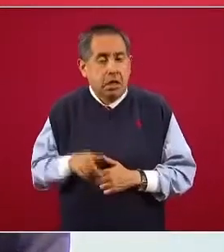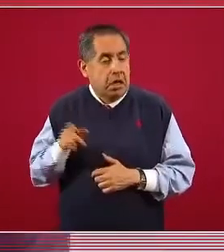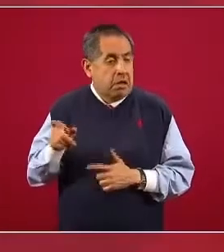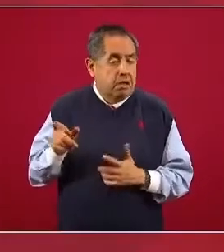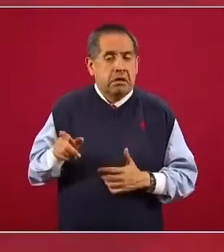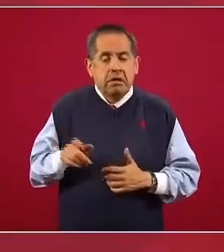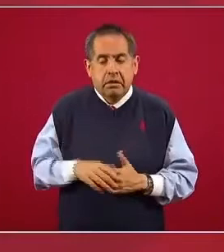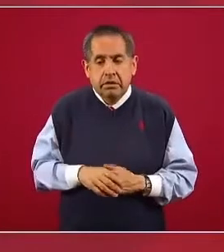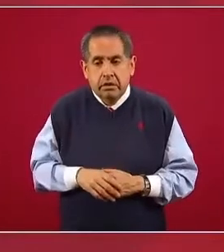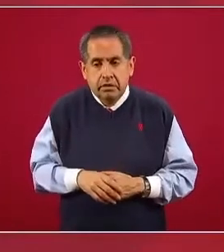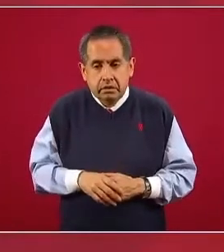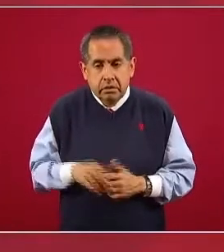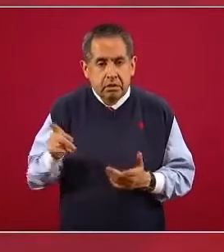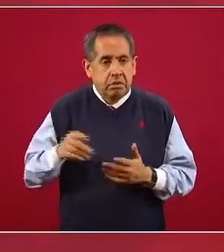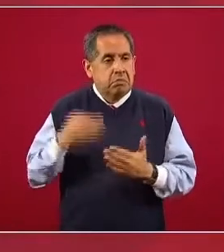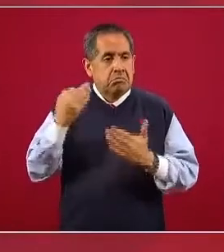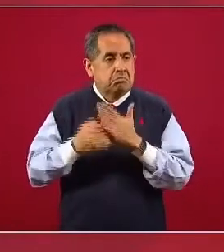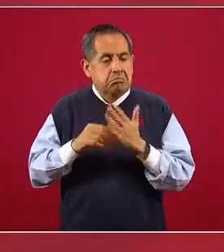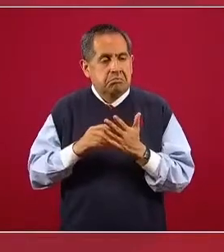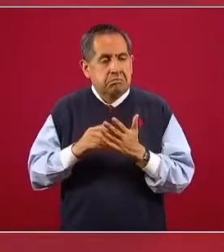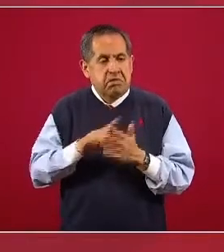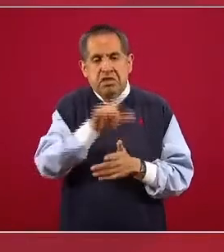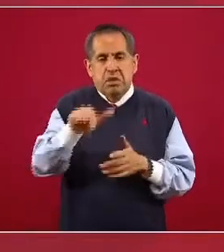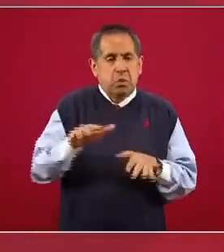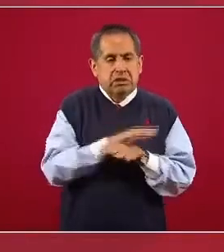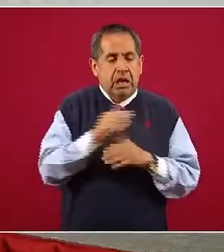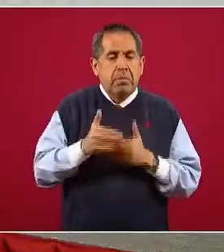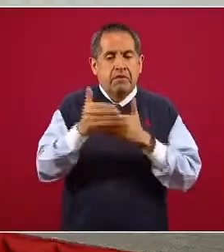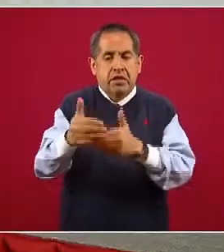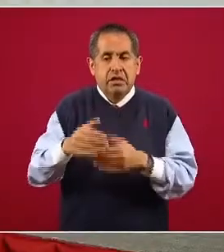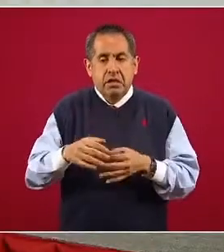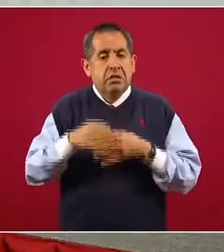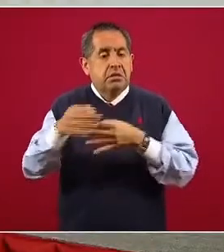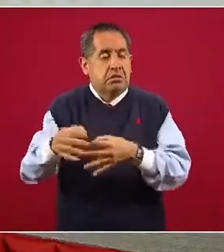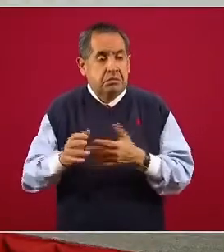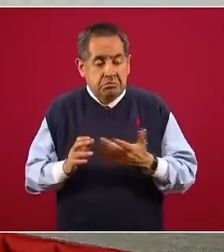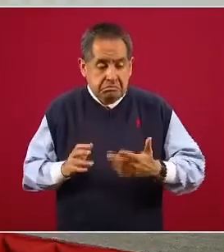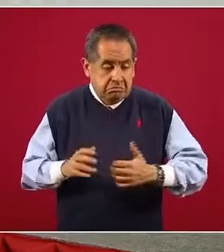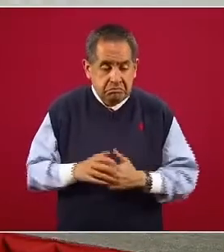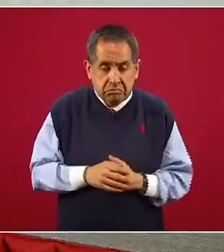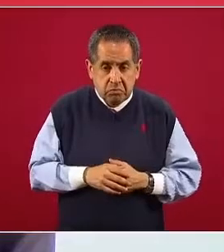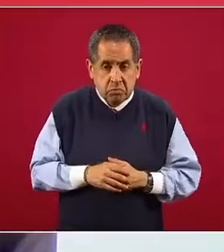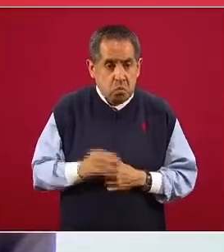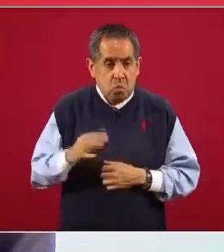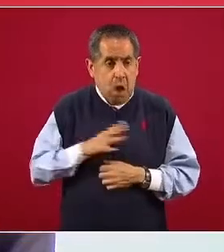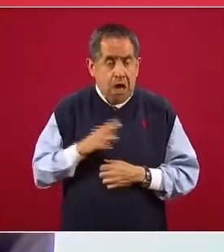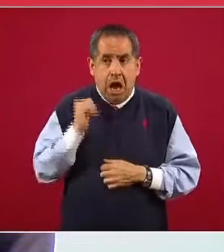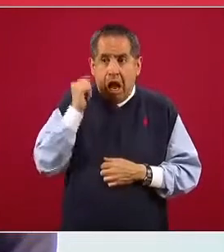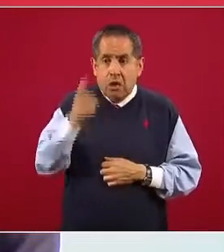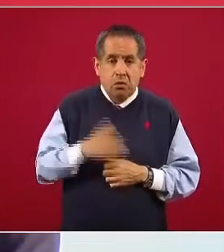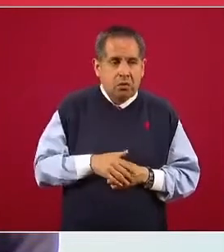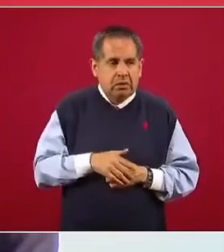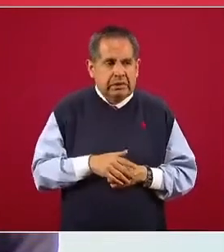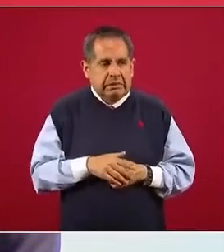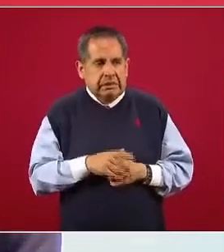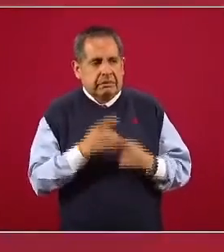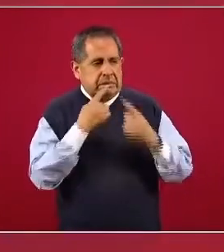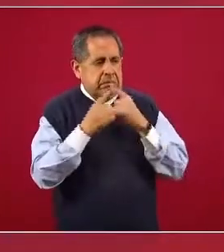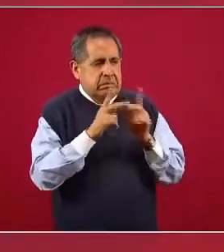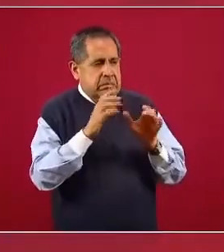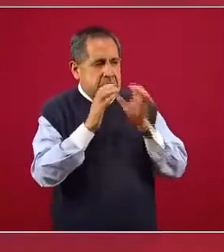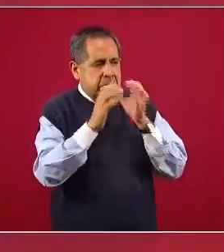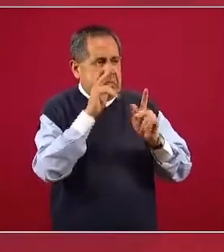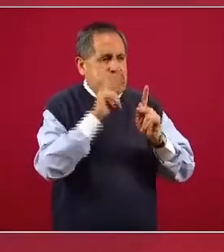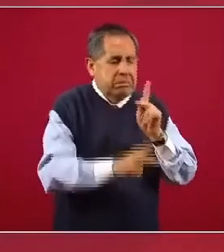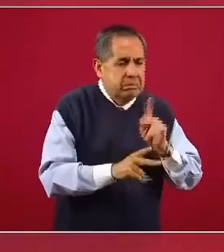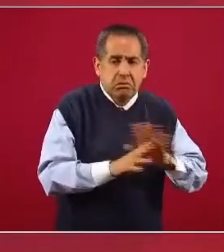quedó en pendiente. No hay ninguna intención de inhibir el diálogo. Yo no tenía